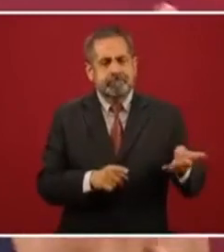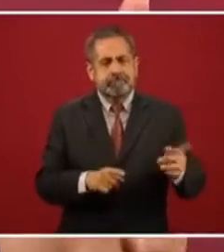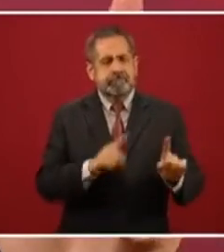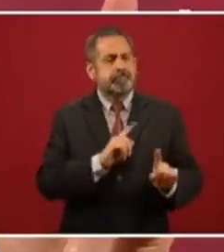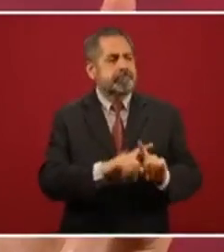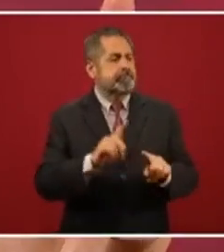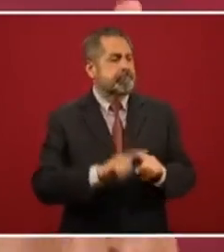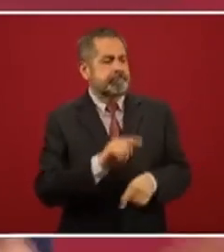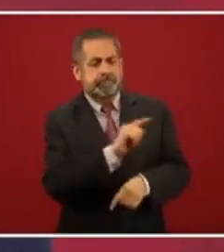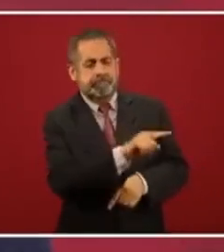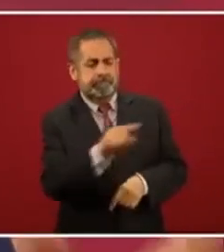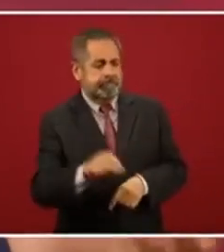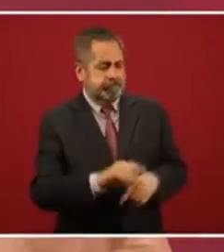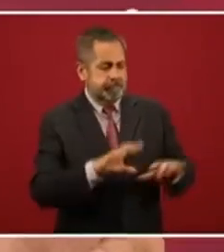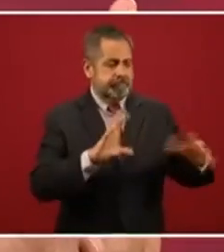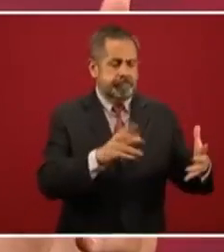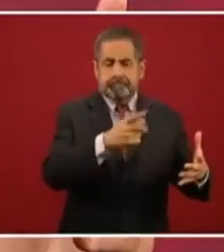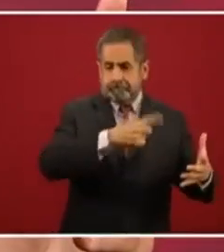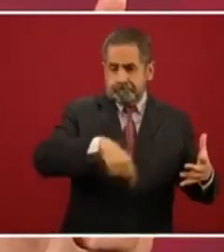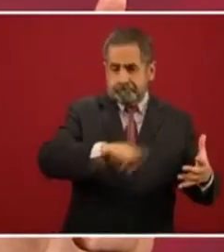todo lo que